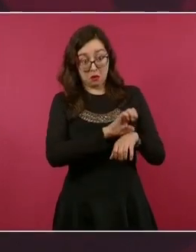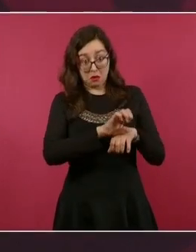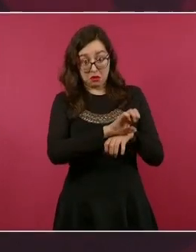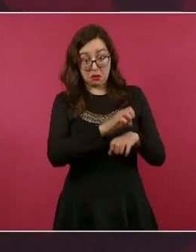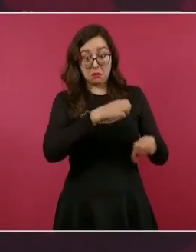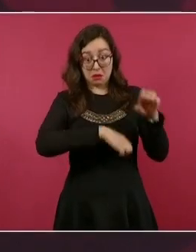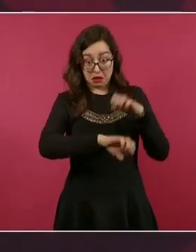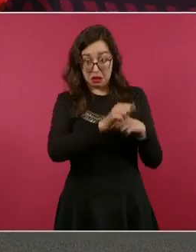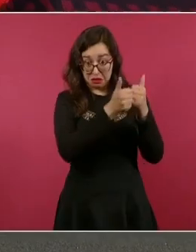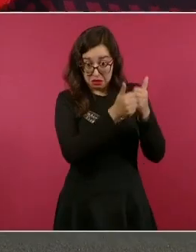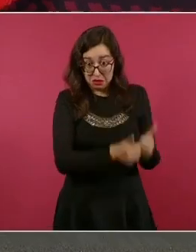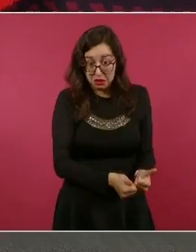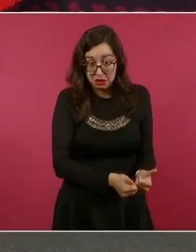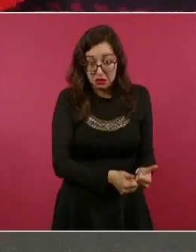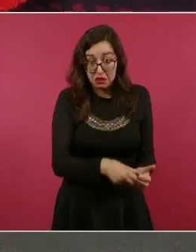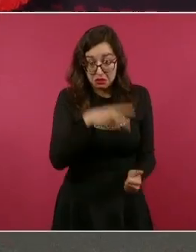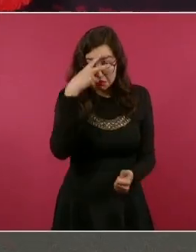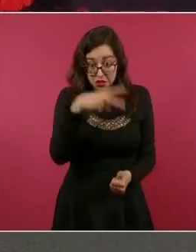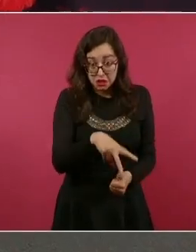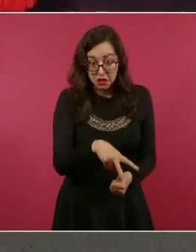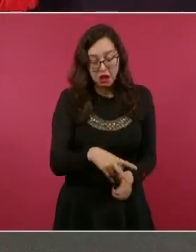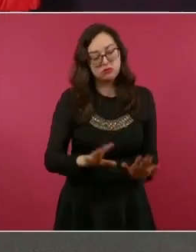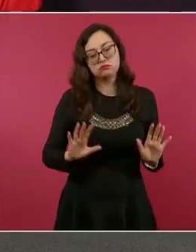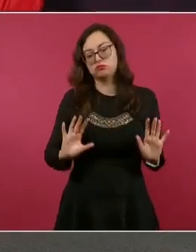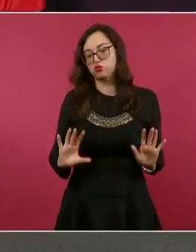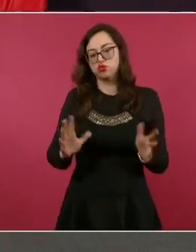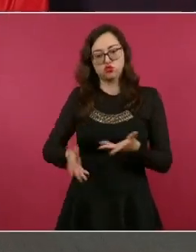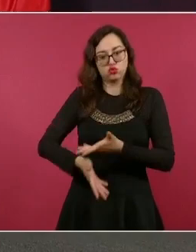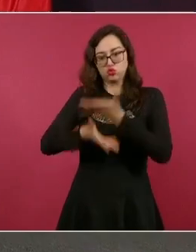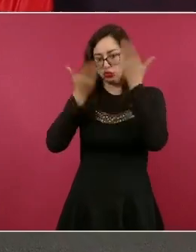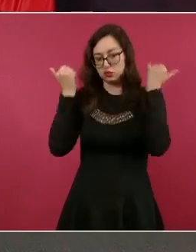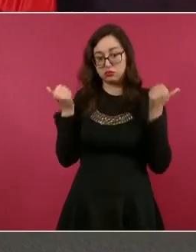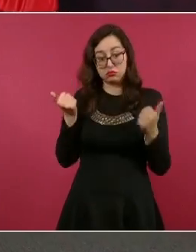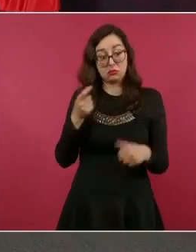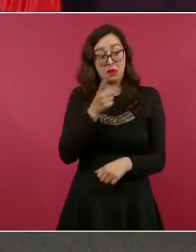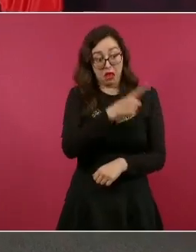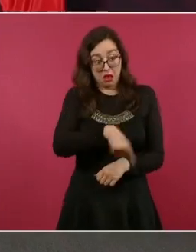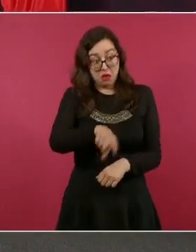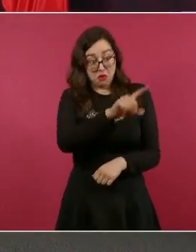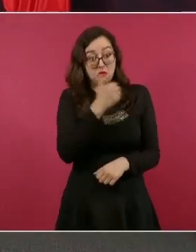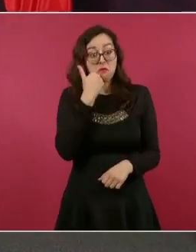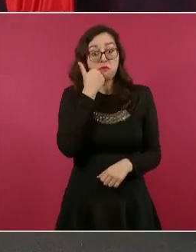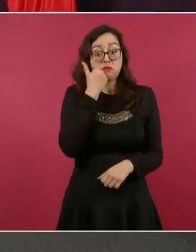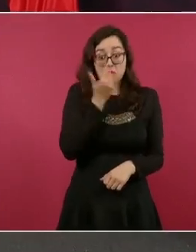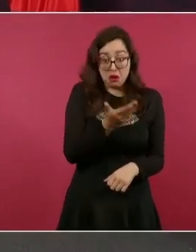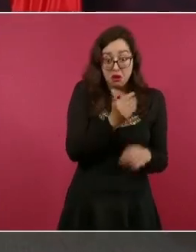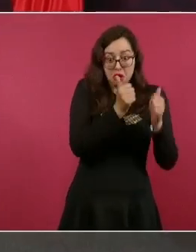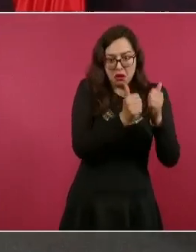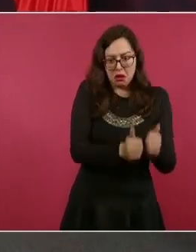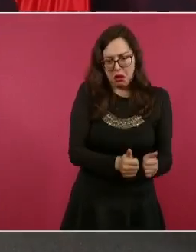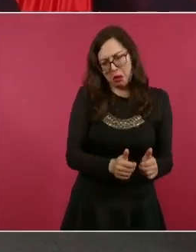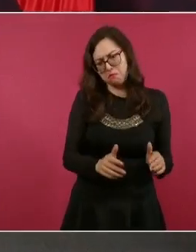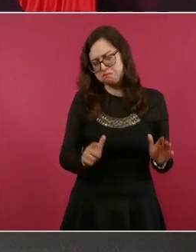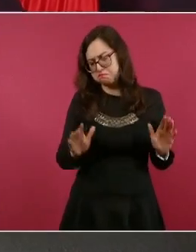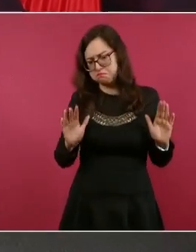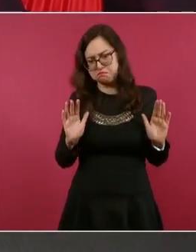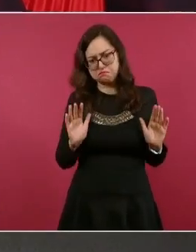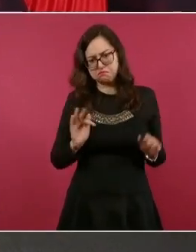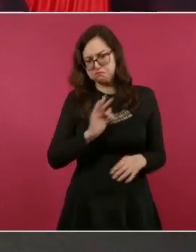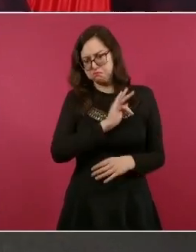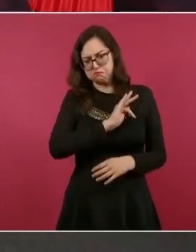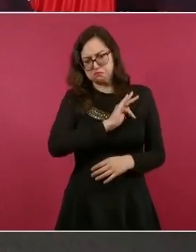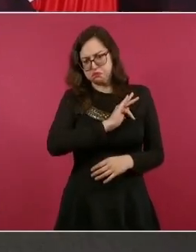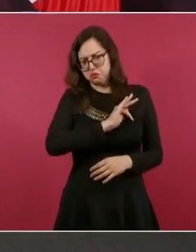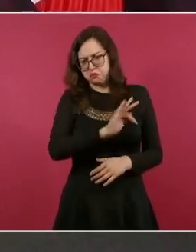si permanece aquí, pero si decide permanecer, se puede quedar. Este es un